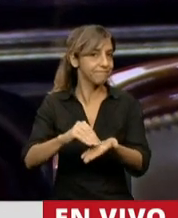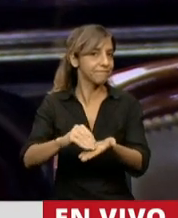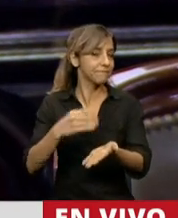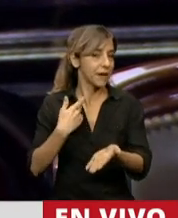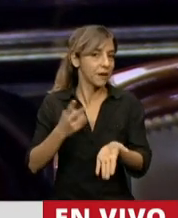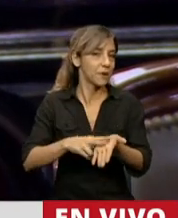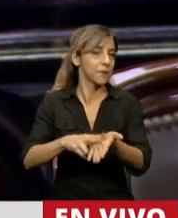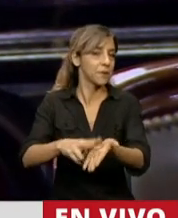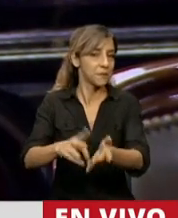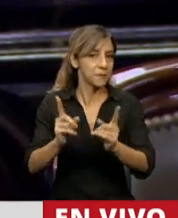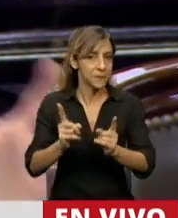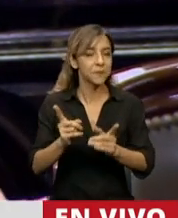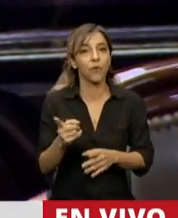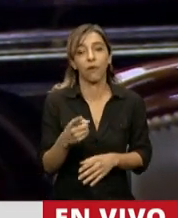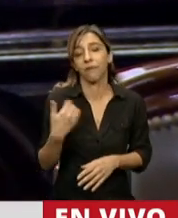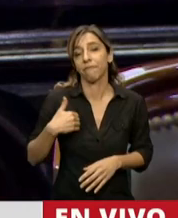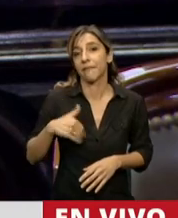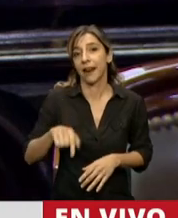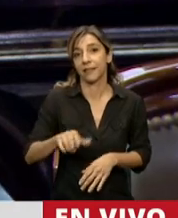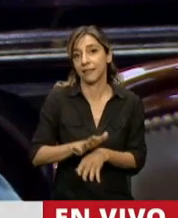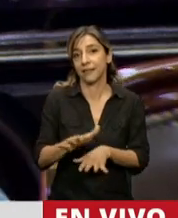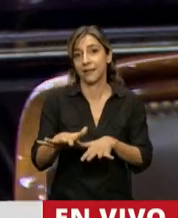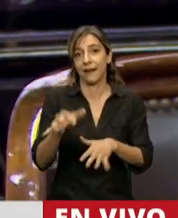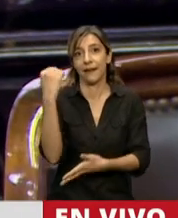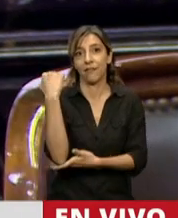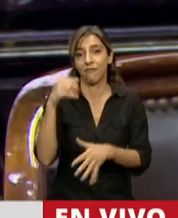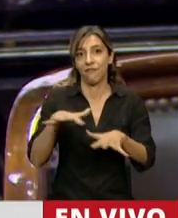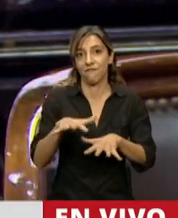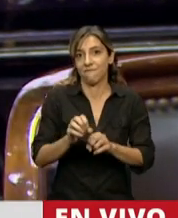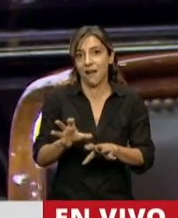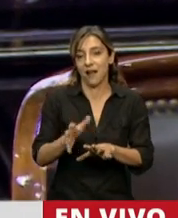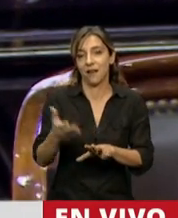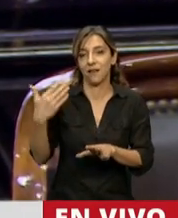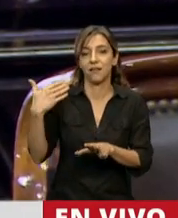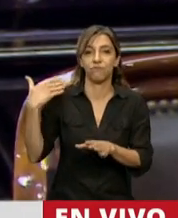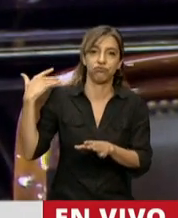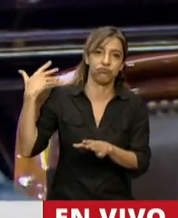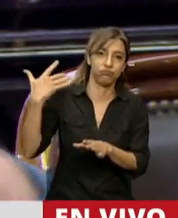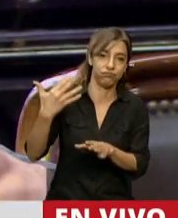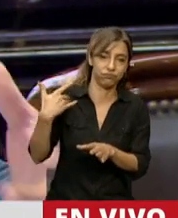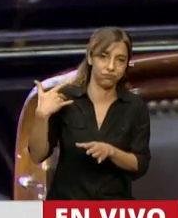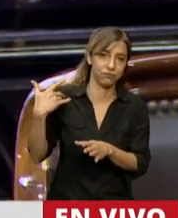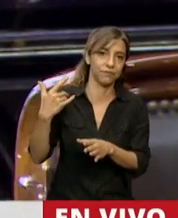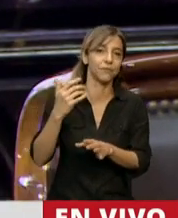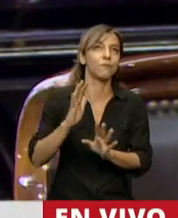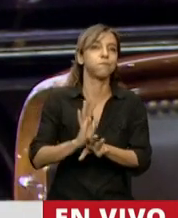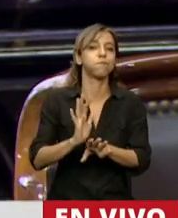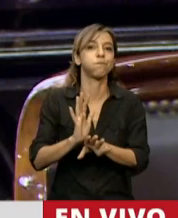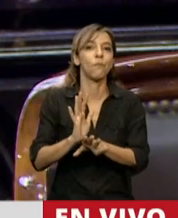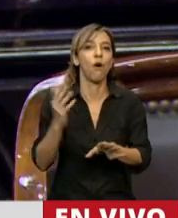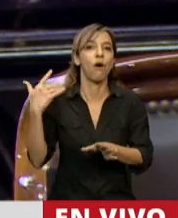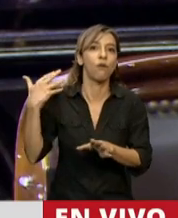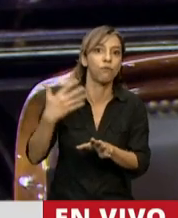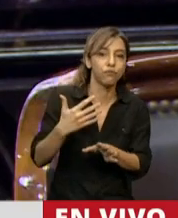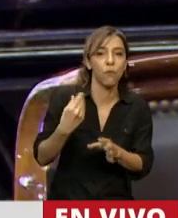crisis que es una crisis doble. Una crisis, o mejor dicho, dos crisis superpuestas.